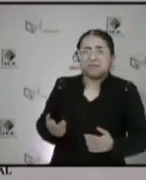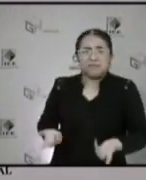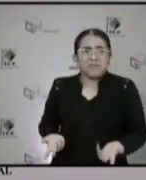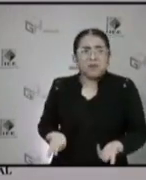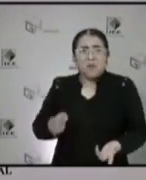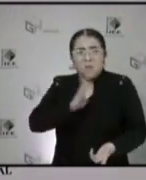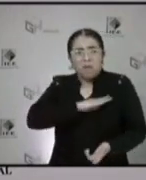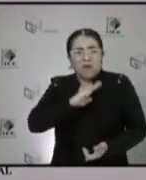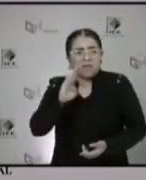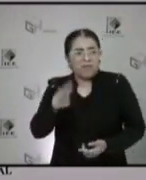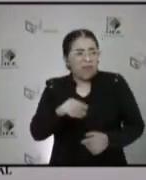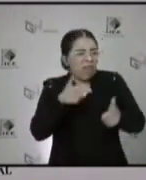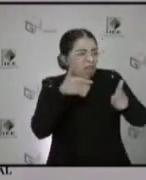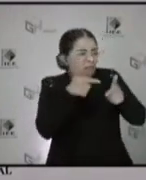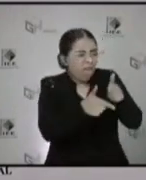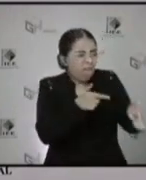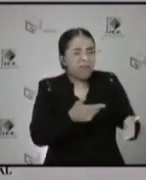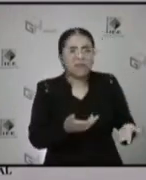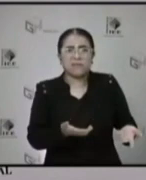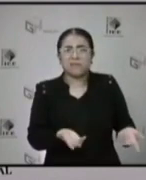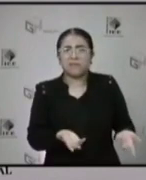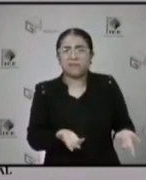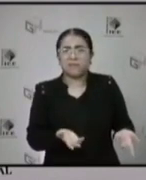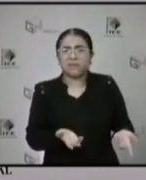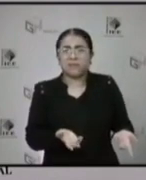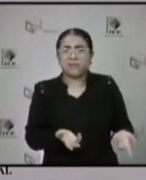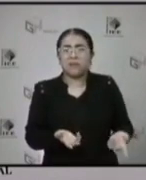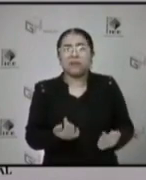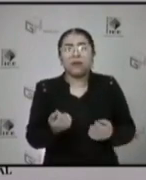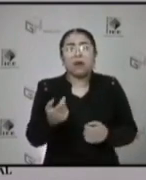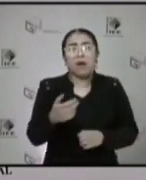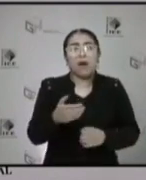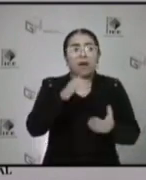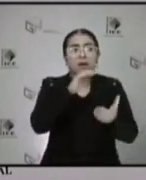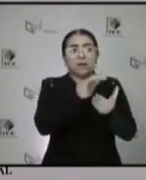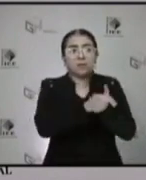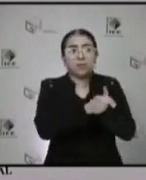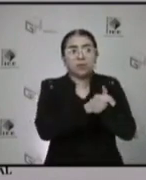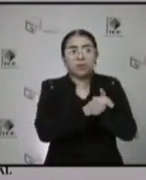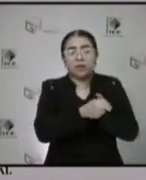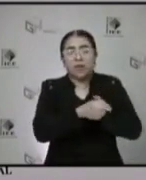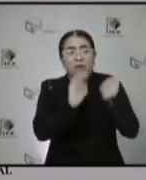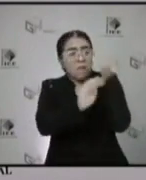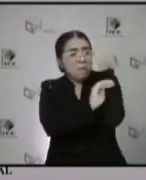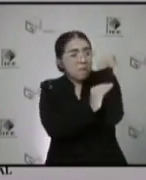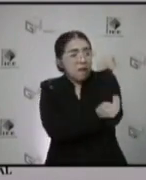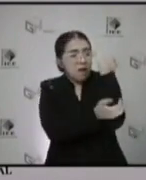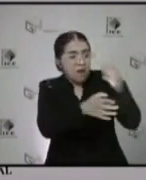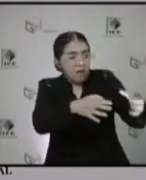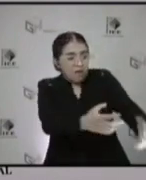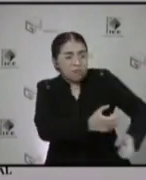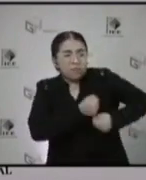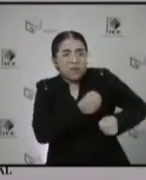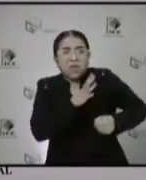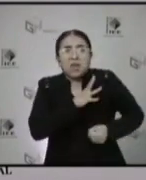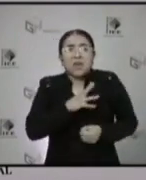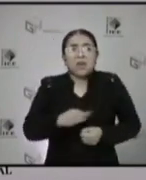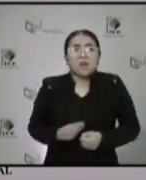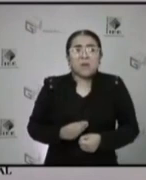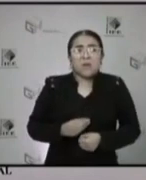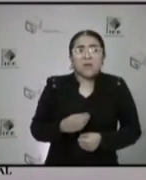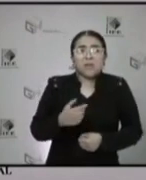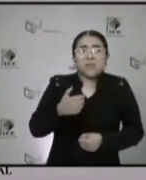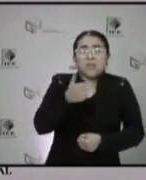muerte y hasta la canallada de atreverse a detener a mi esposa embarazada y a mis hijos cuando solo tenían